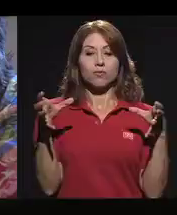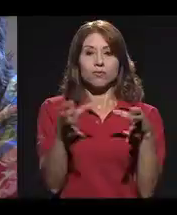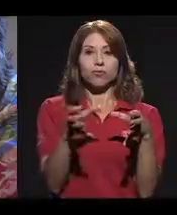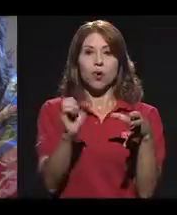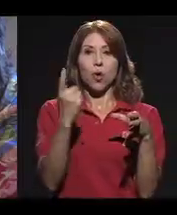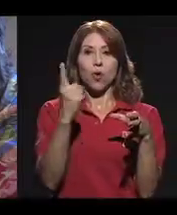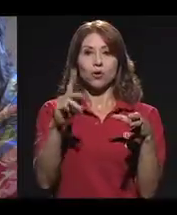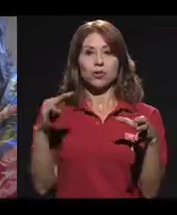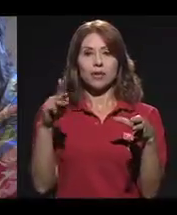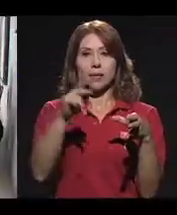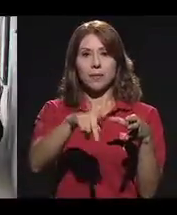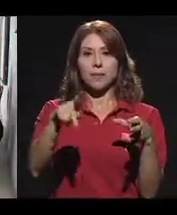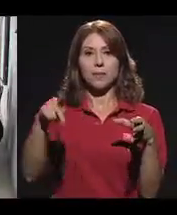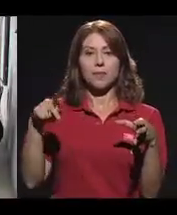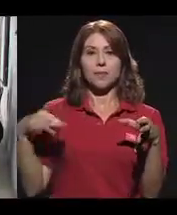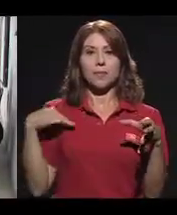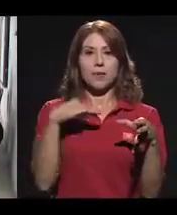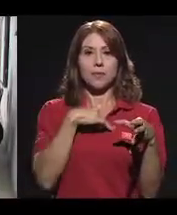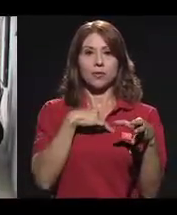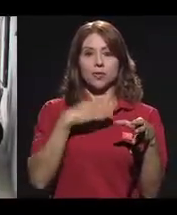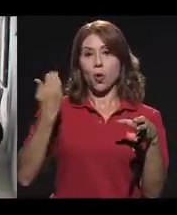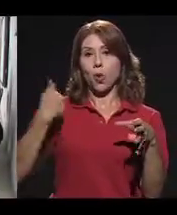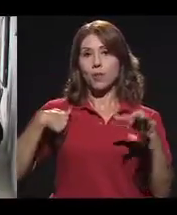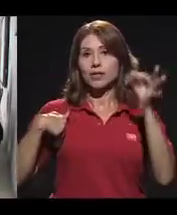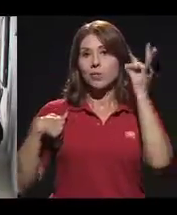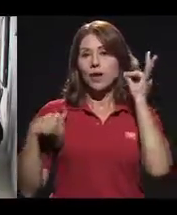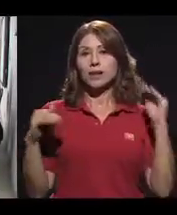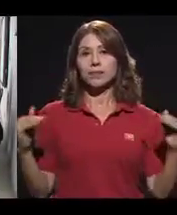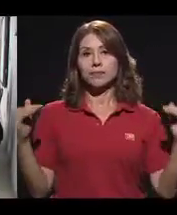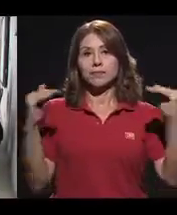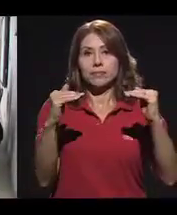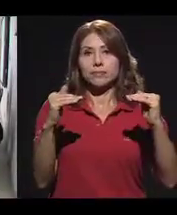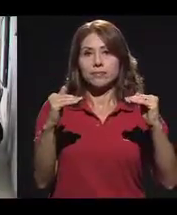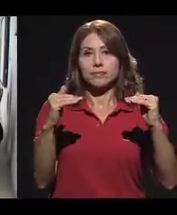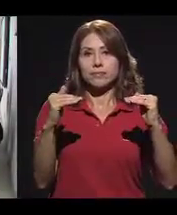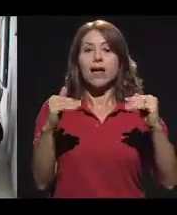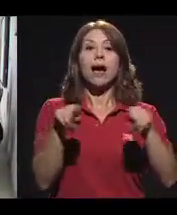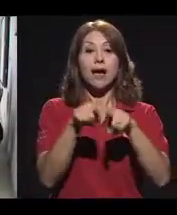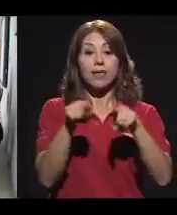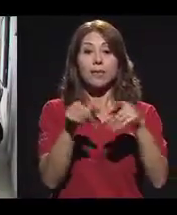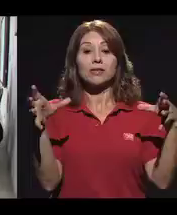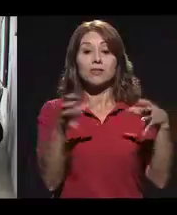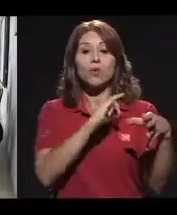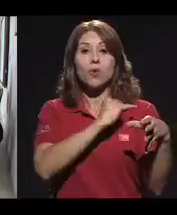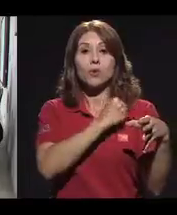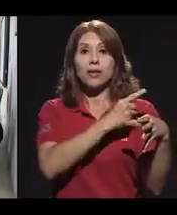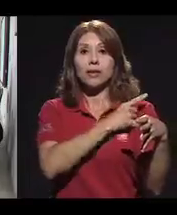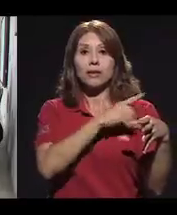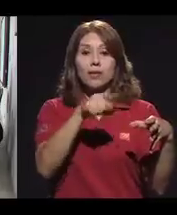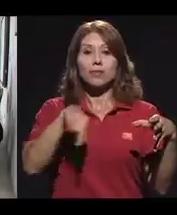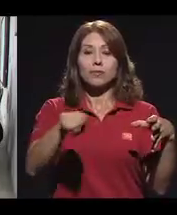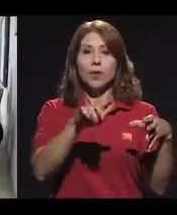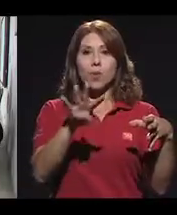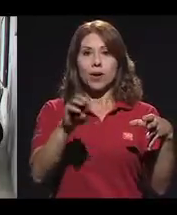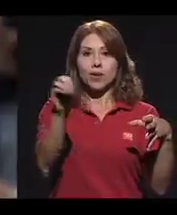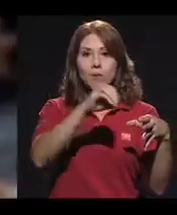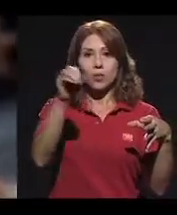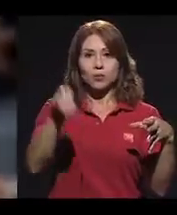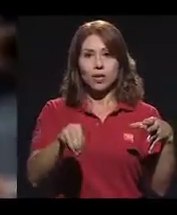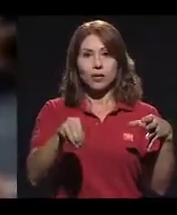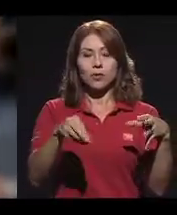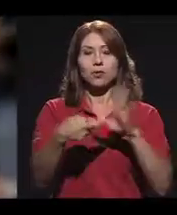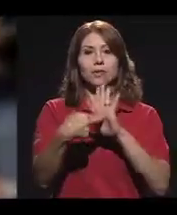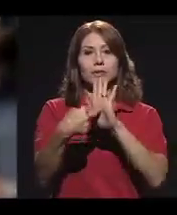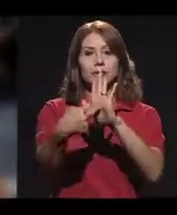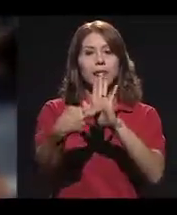miembros integrados en igualdad por hombres y mujeres. Además, un 40% de esta junta estará representada por